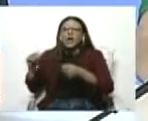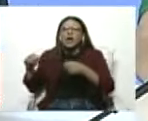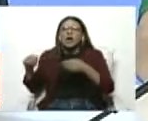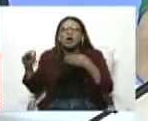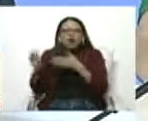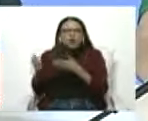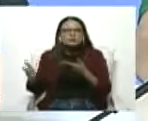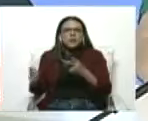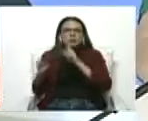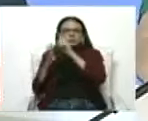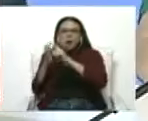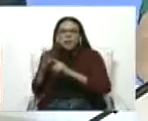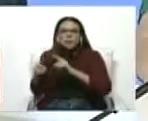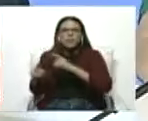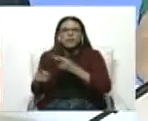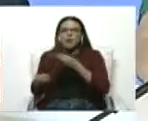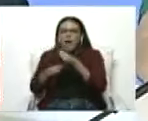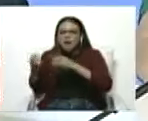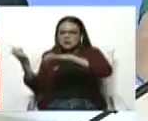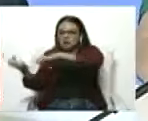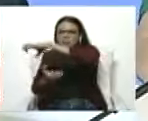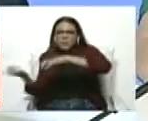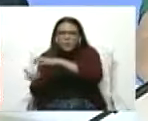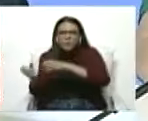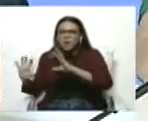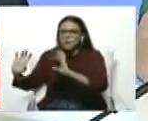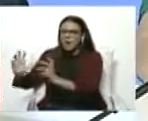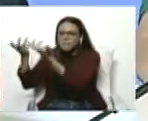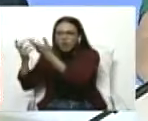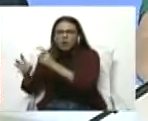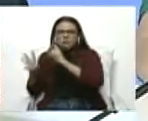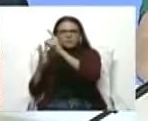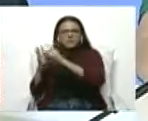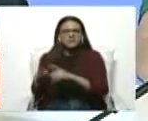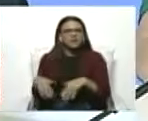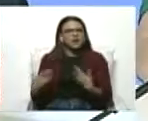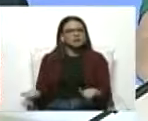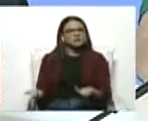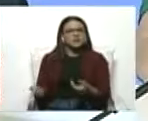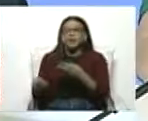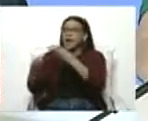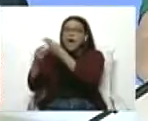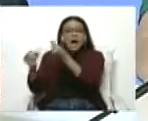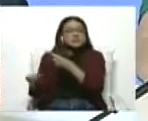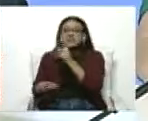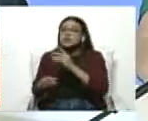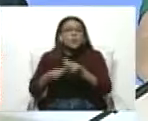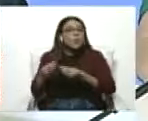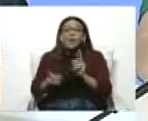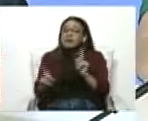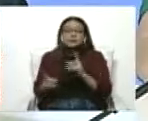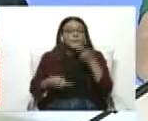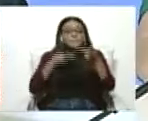y a otras personas, pues. no hacen política.